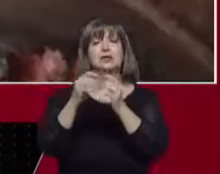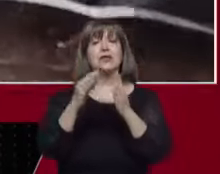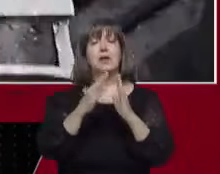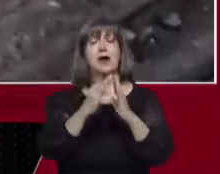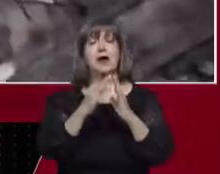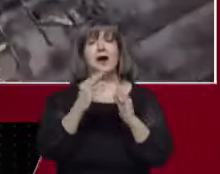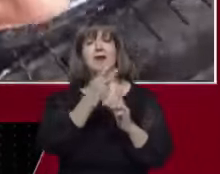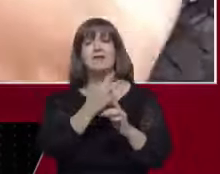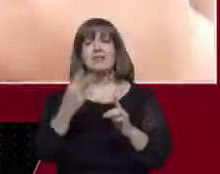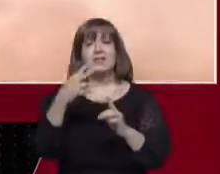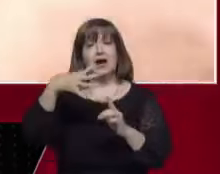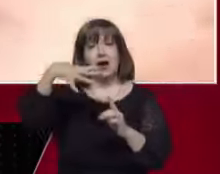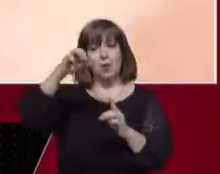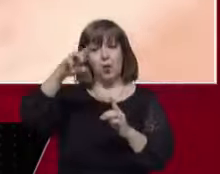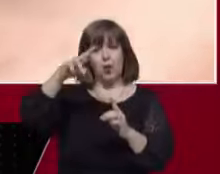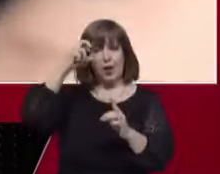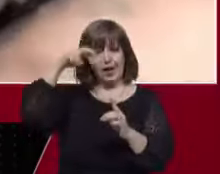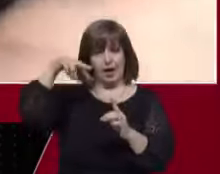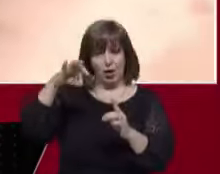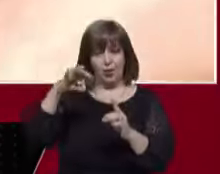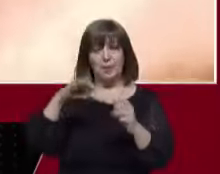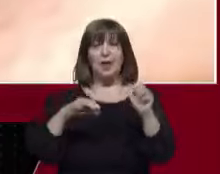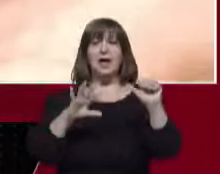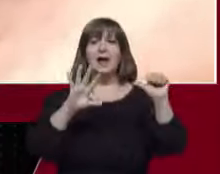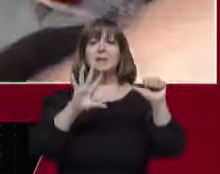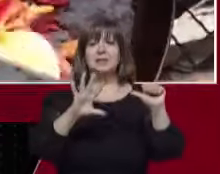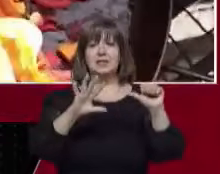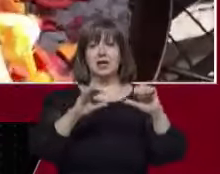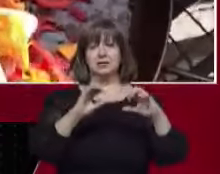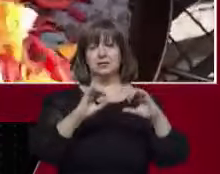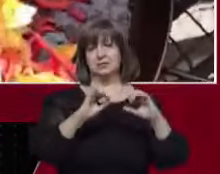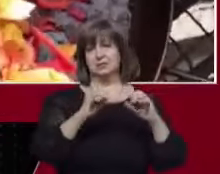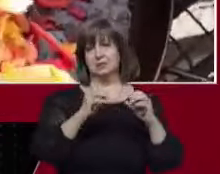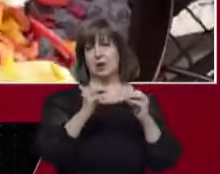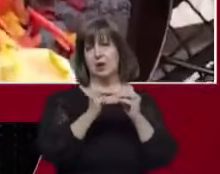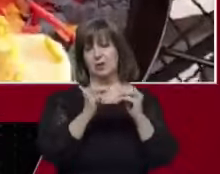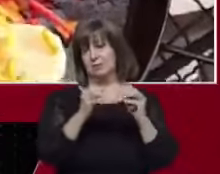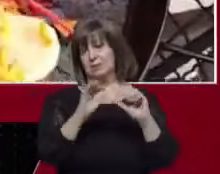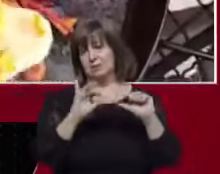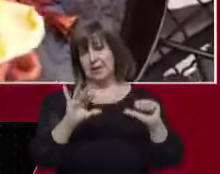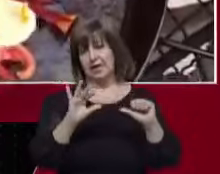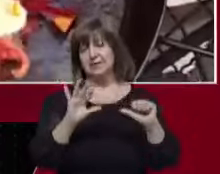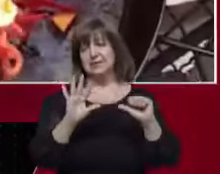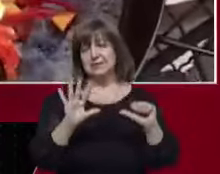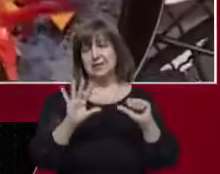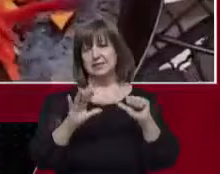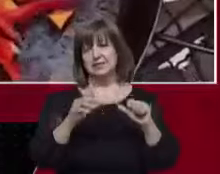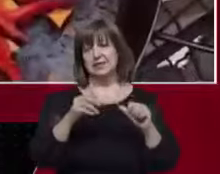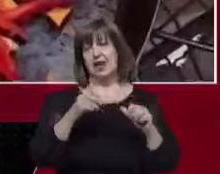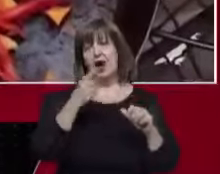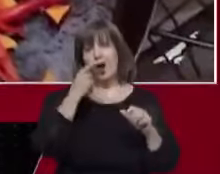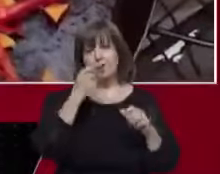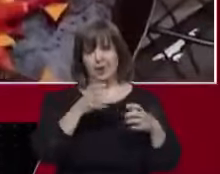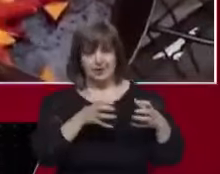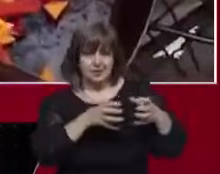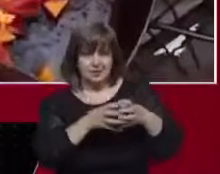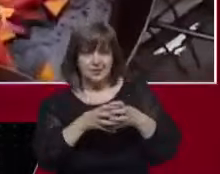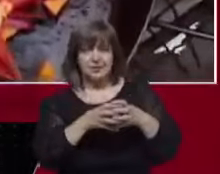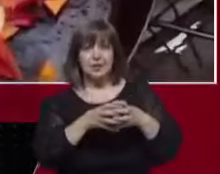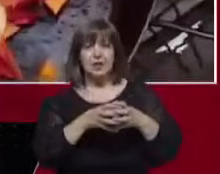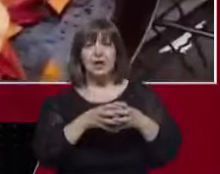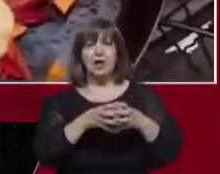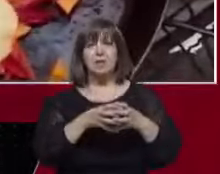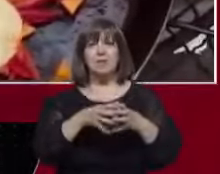éramos 5 o 6 que teníamos problemas de alcohol y droga, y habíamos quedado en calle y nos juntábamos ahí. Armábamos